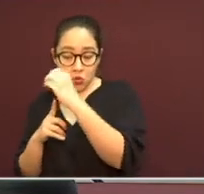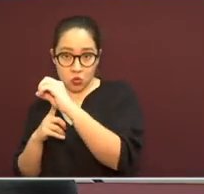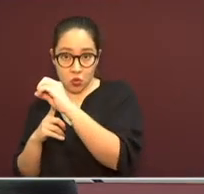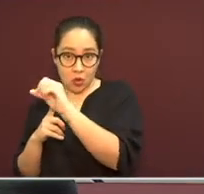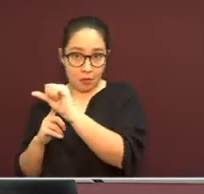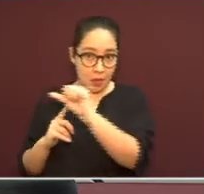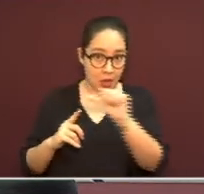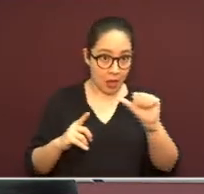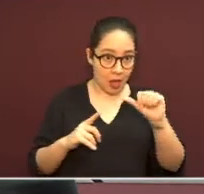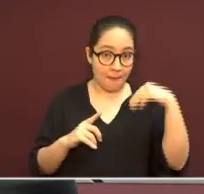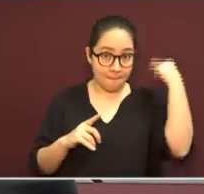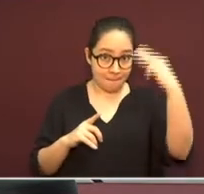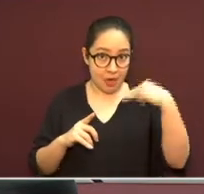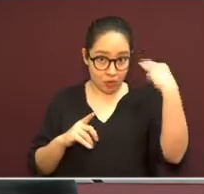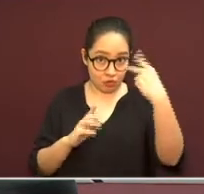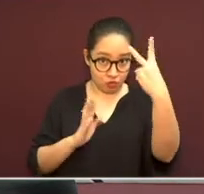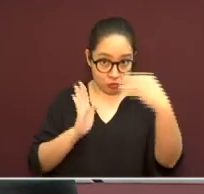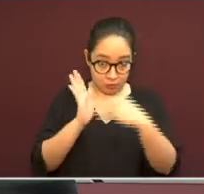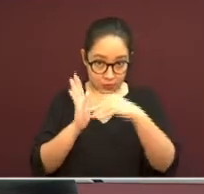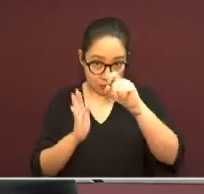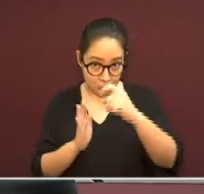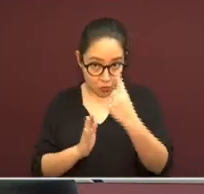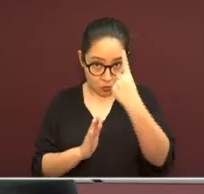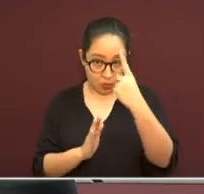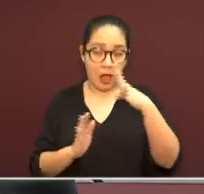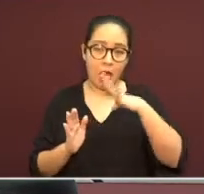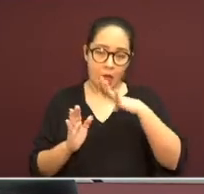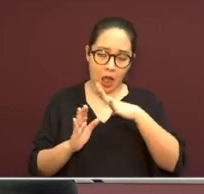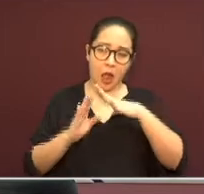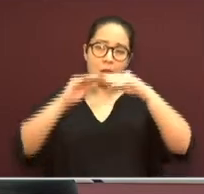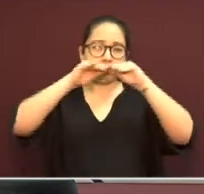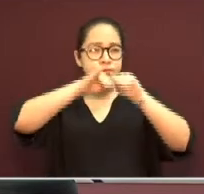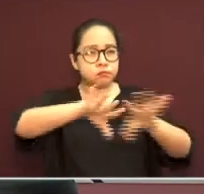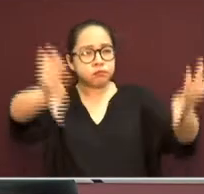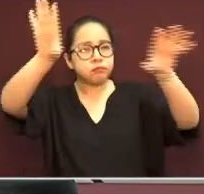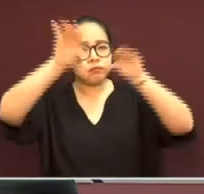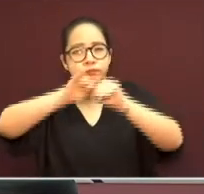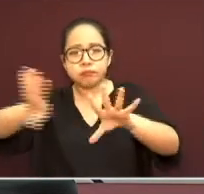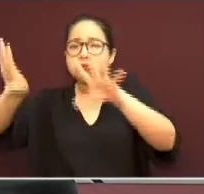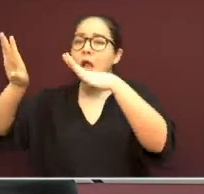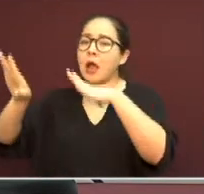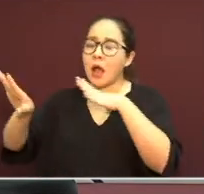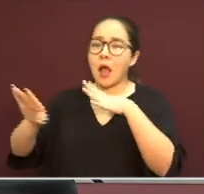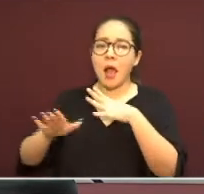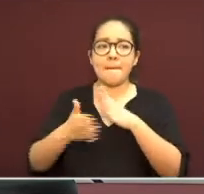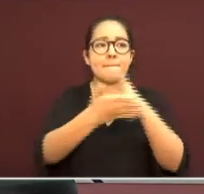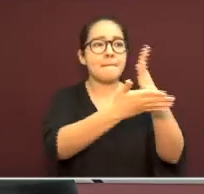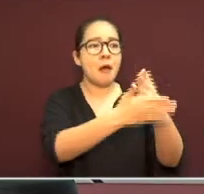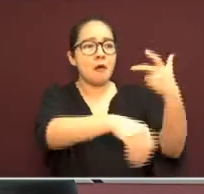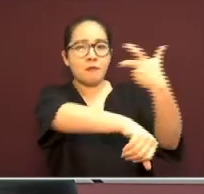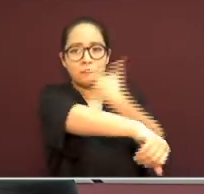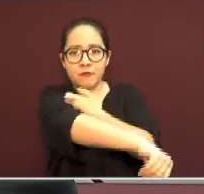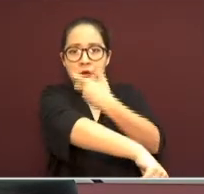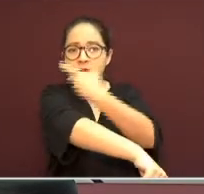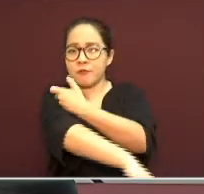próximo año estará la campaña de vacunación contra la influencia estacional